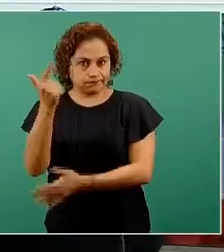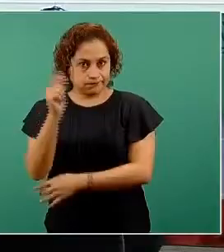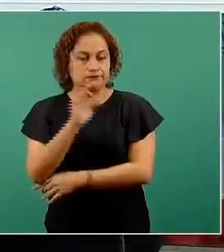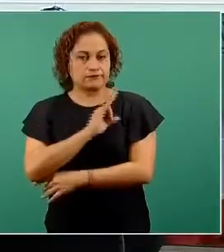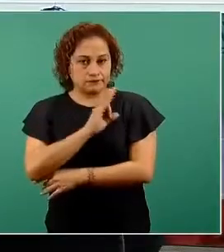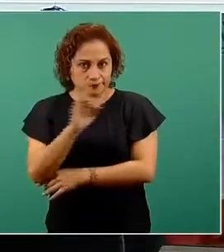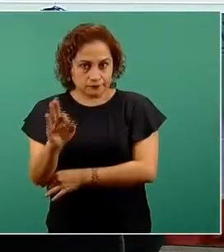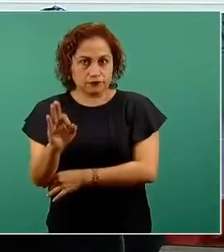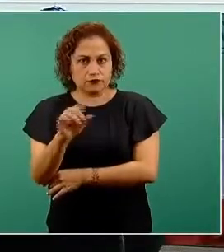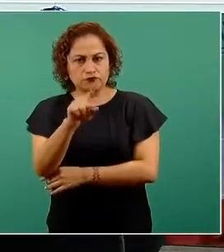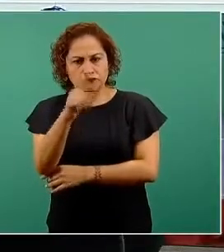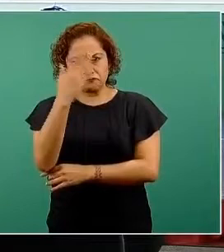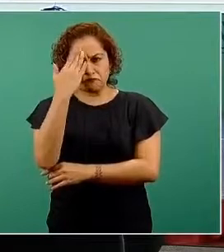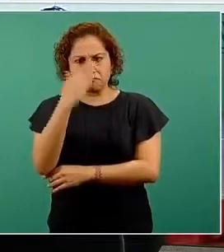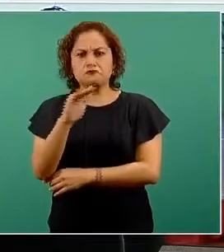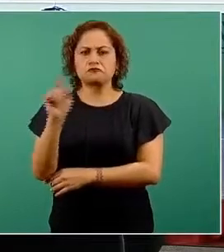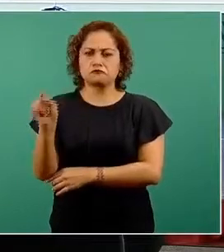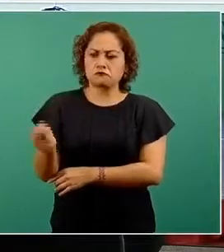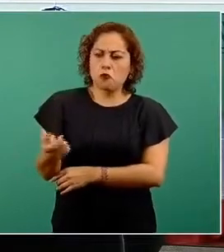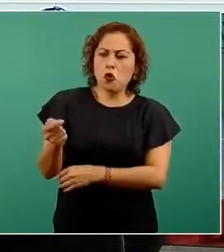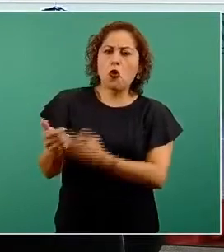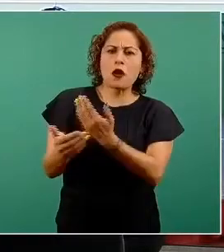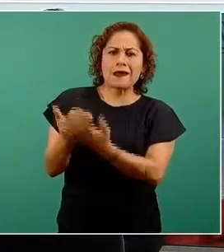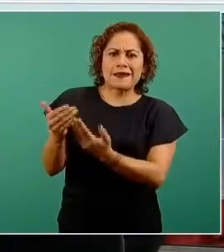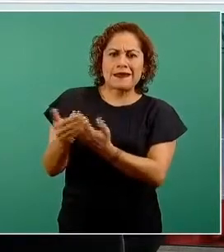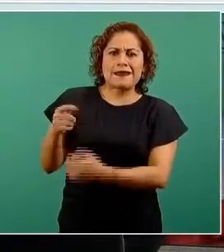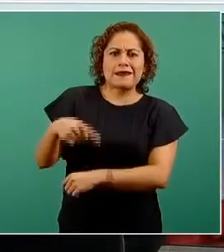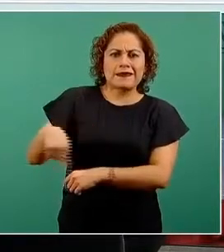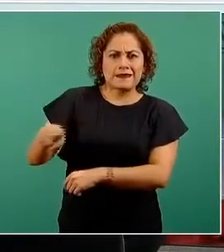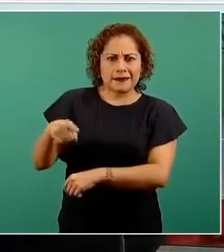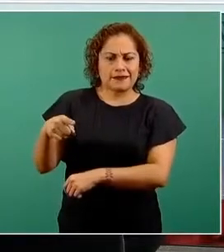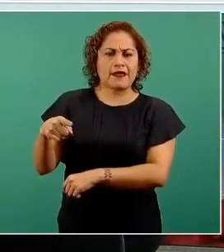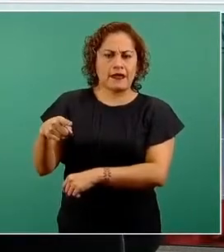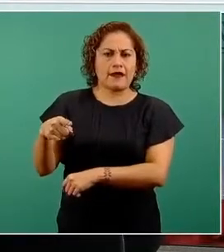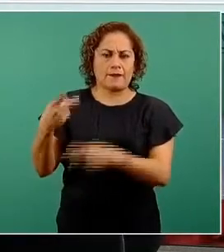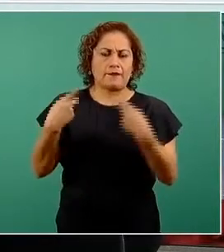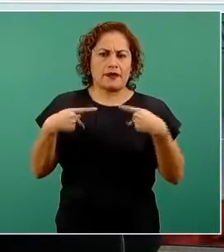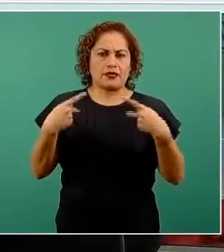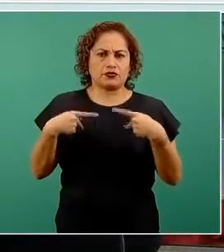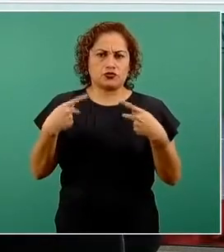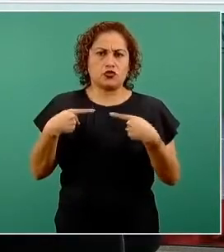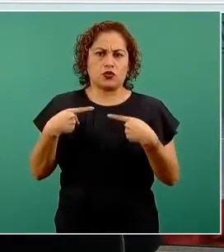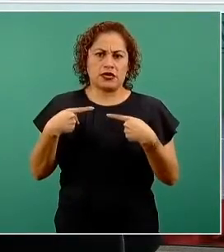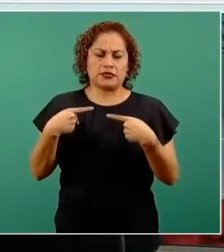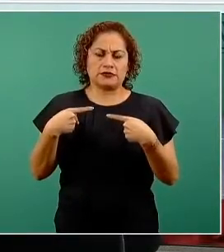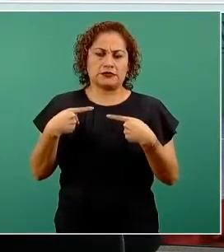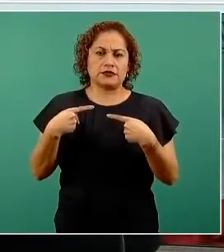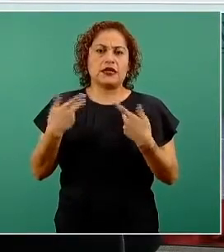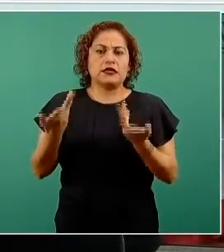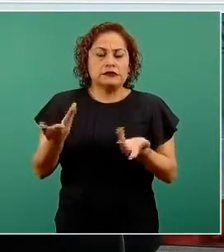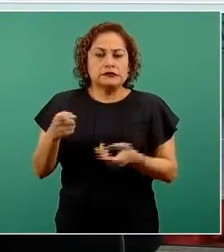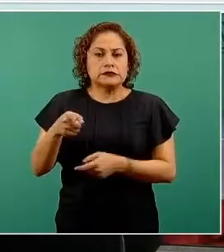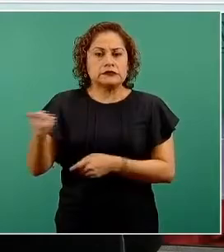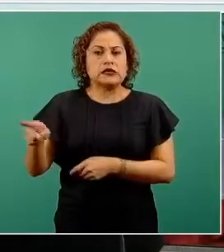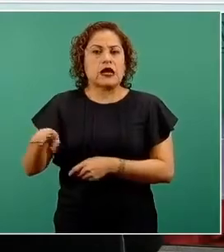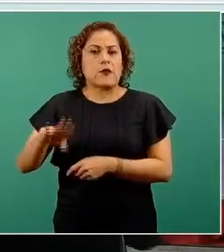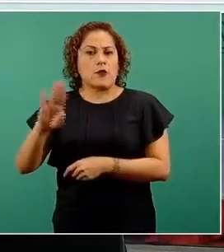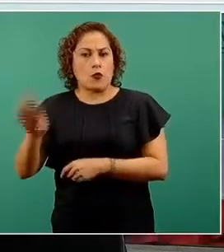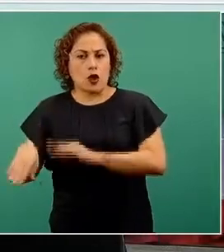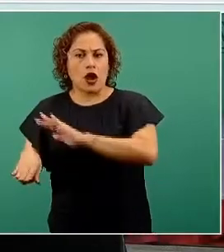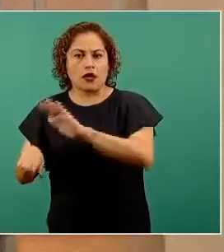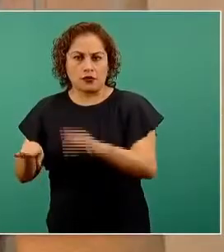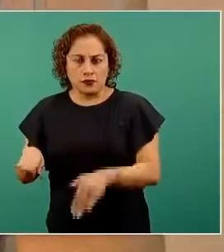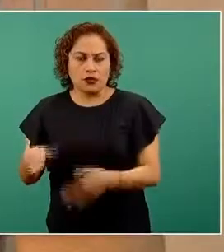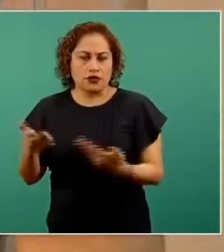pequeña proporción de las personas que enferman, pues aún esa pequeña proporción, en base a la cantidad total de la población